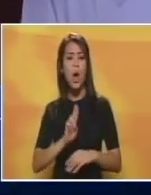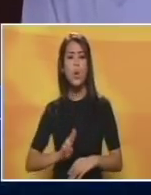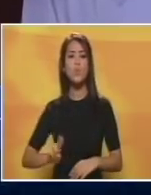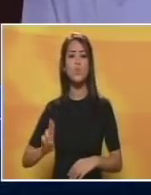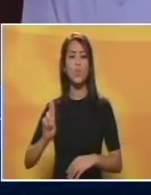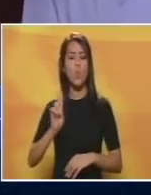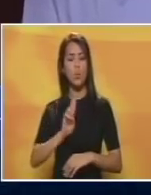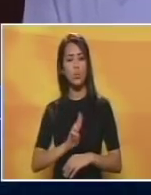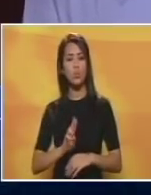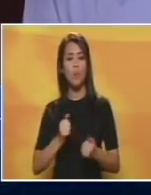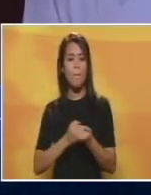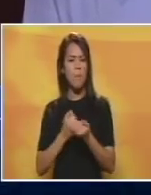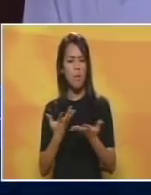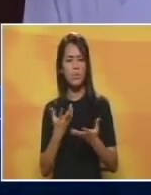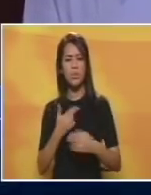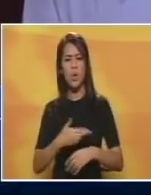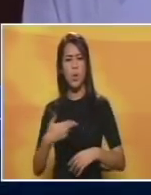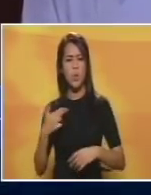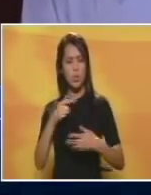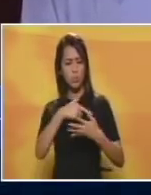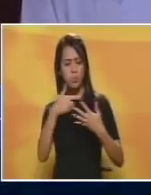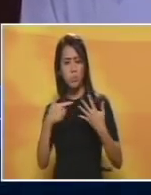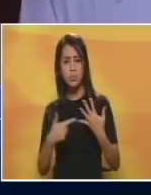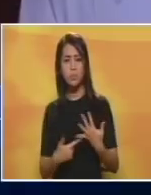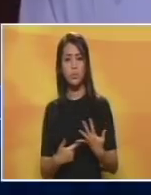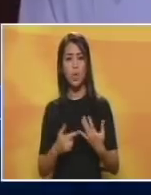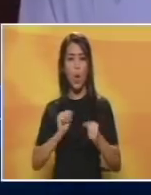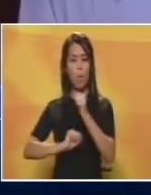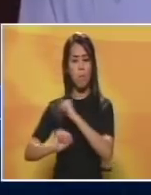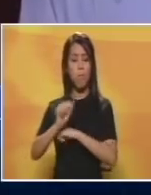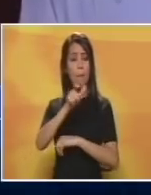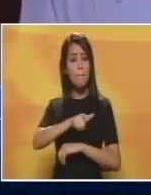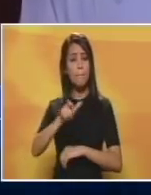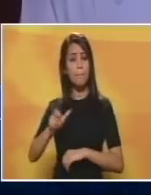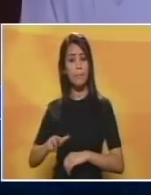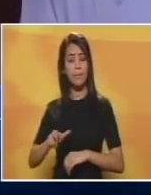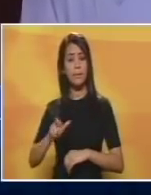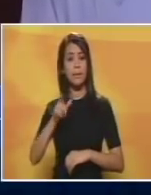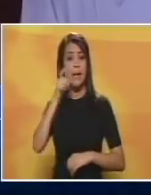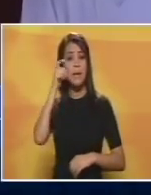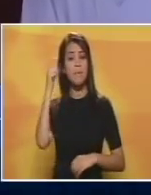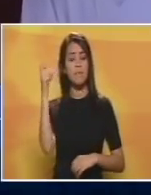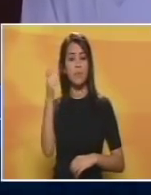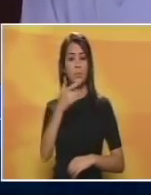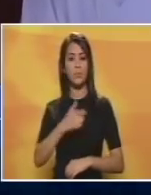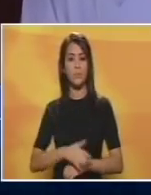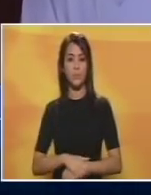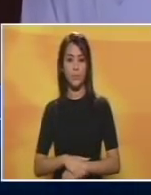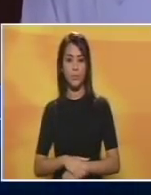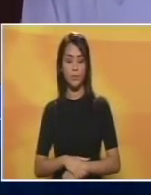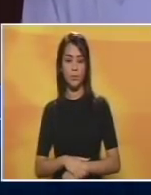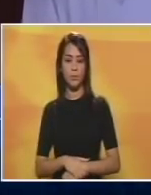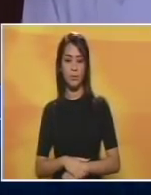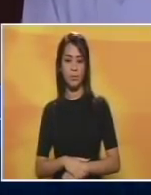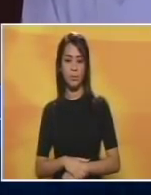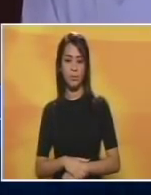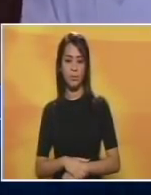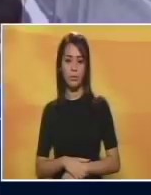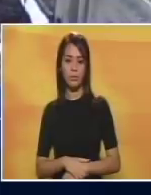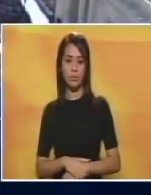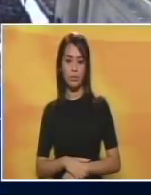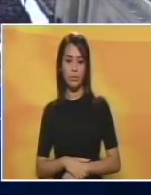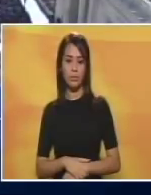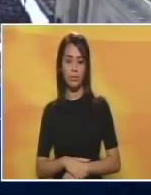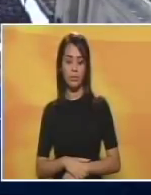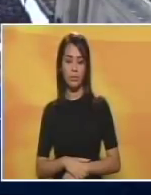de tales instrumentos de exterminio contra personas y poblaciones inermes.